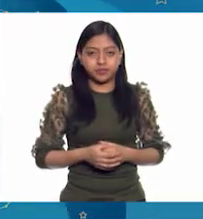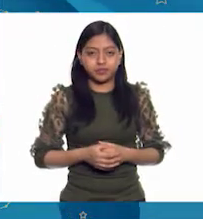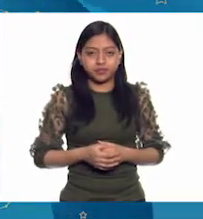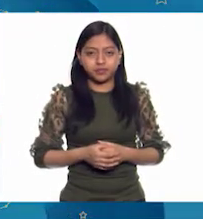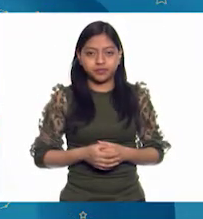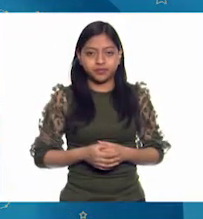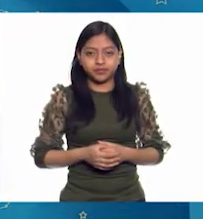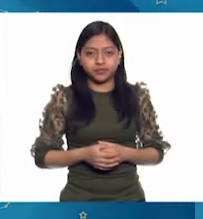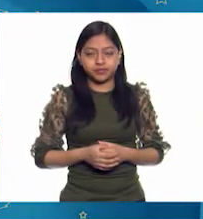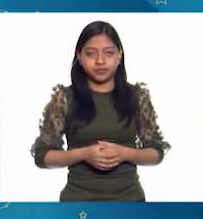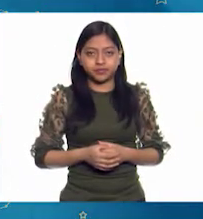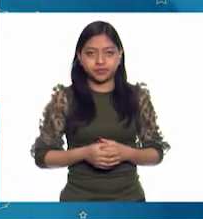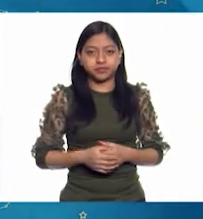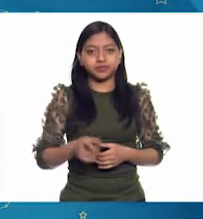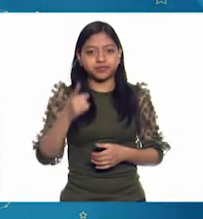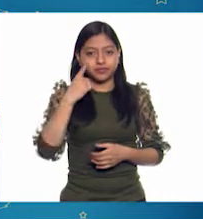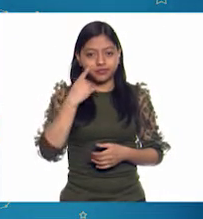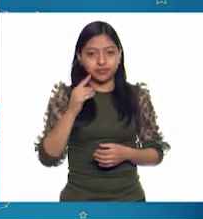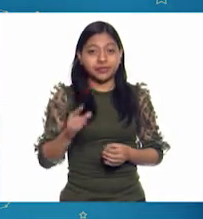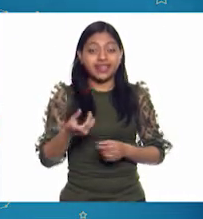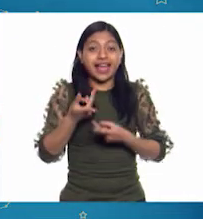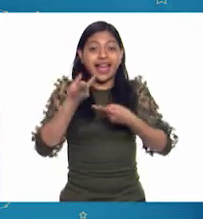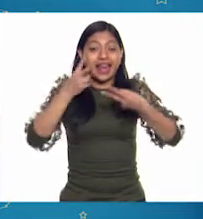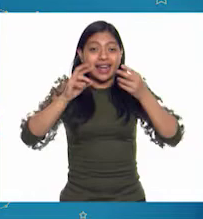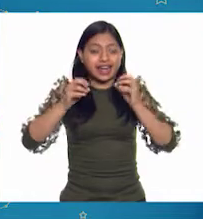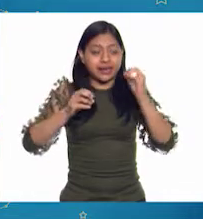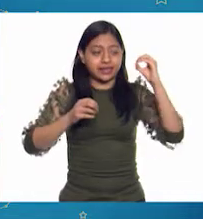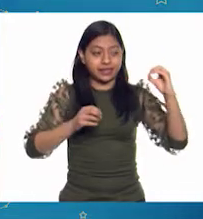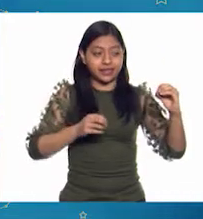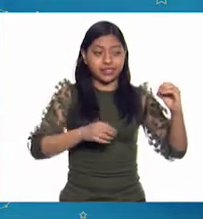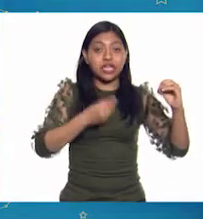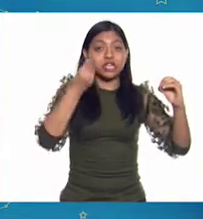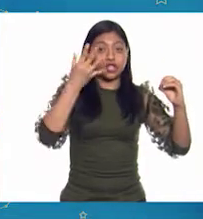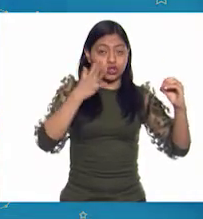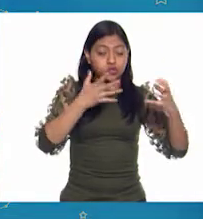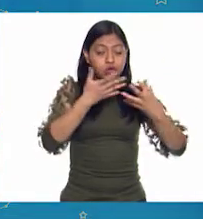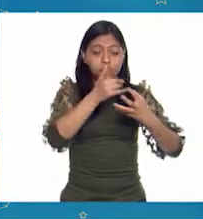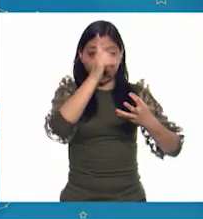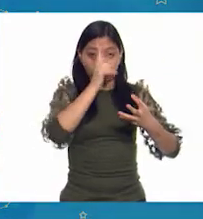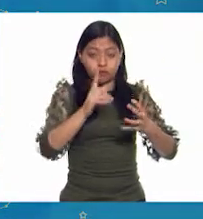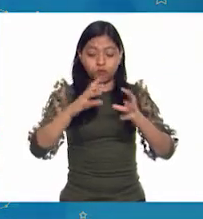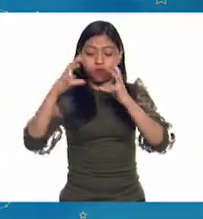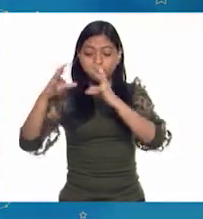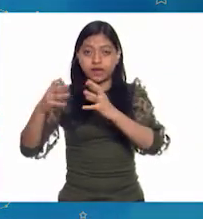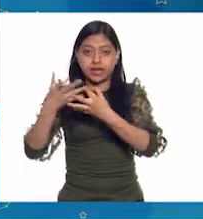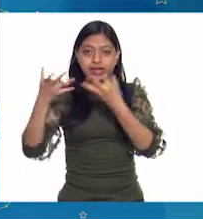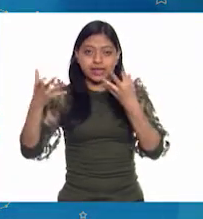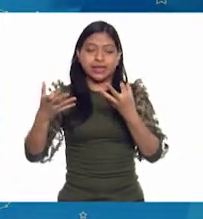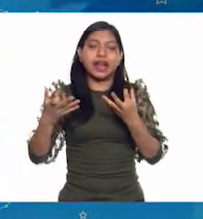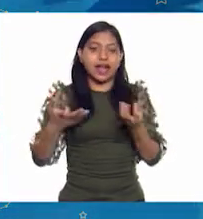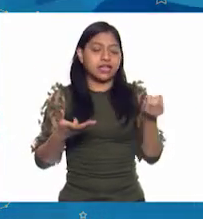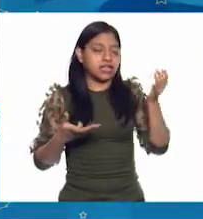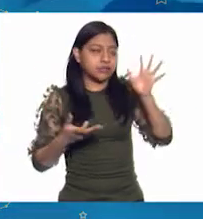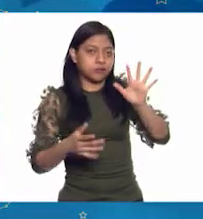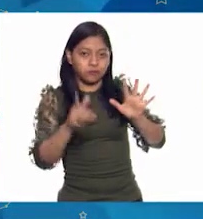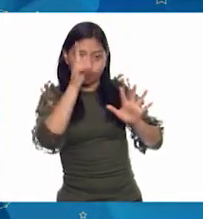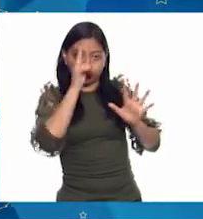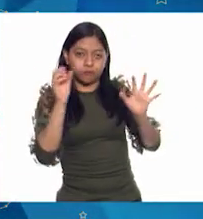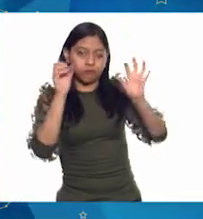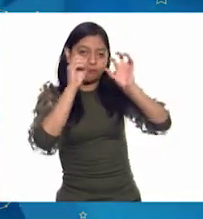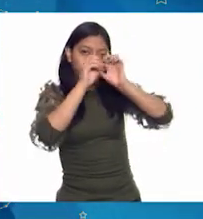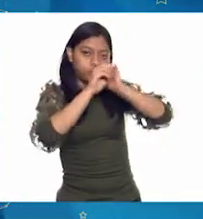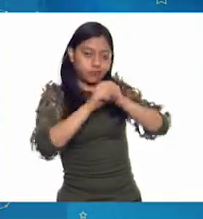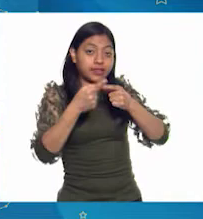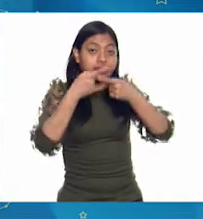mientras que cuando se alinea el sol, la luna y la Tierra en ese orden se produce un eclipse de sol. Es en los eclipses de